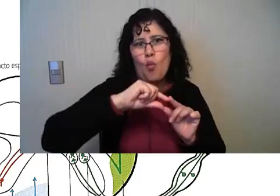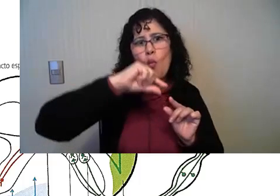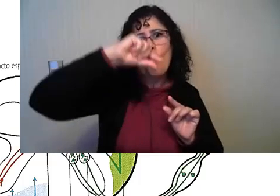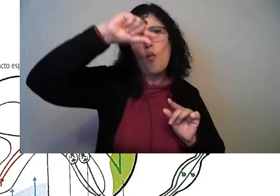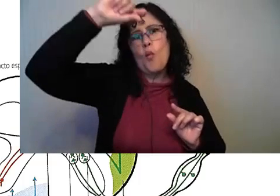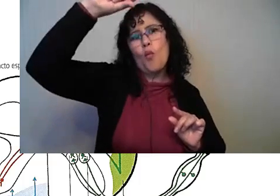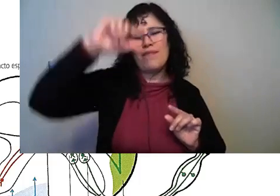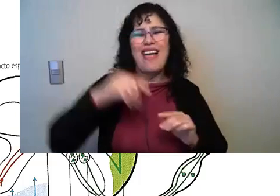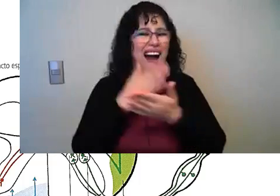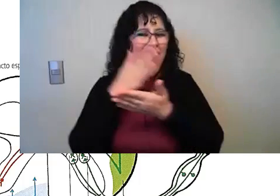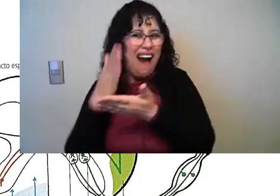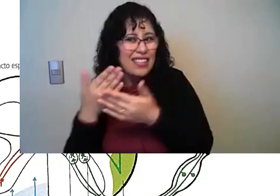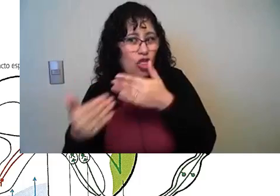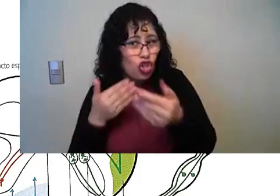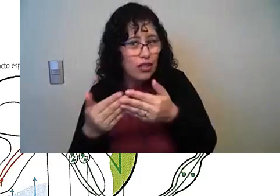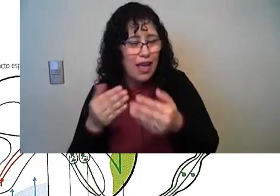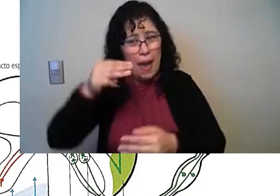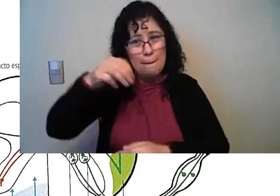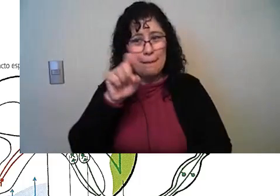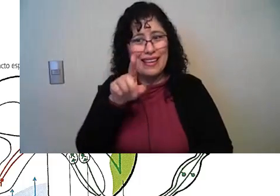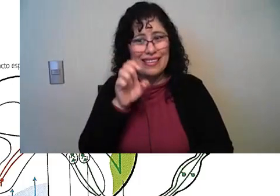el mesencéfalo, ¿ya?